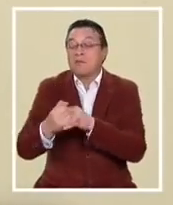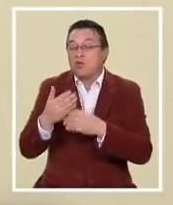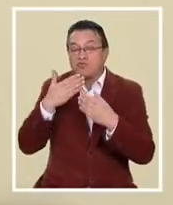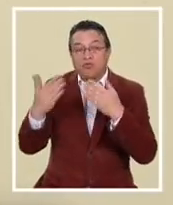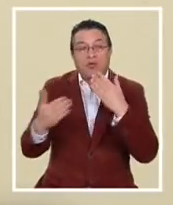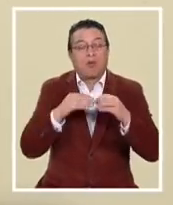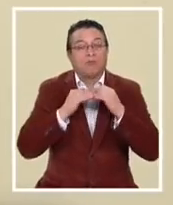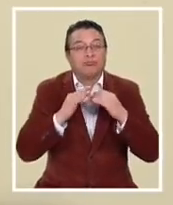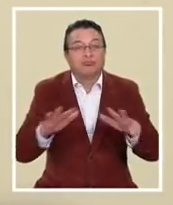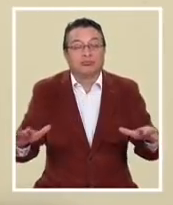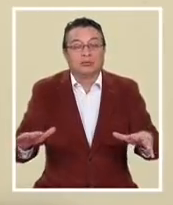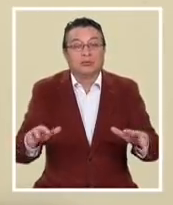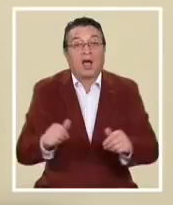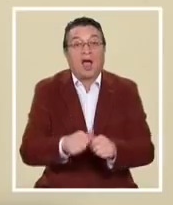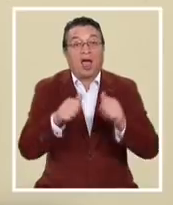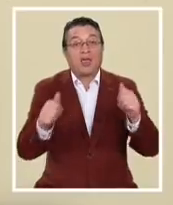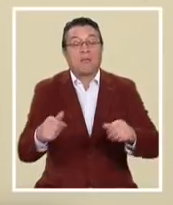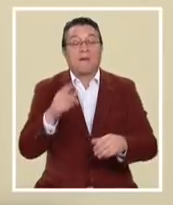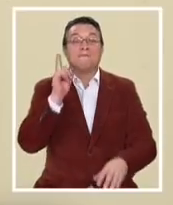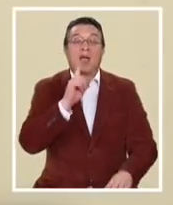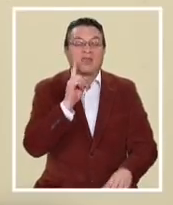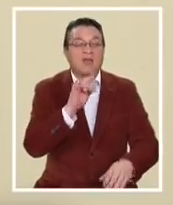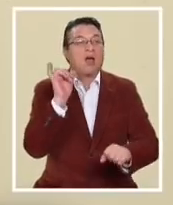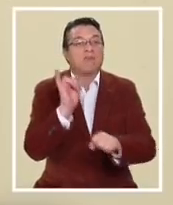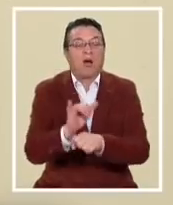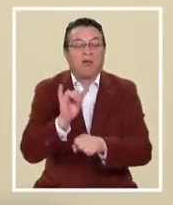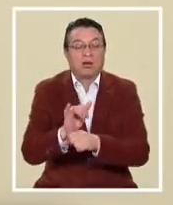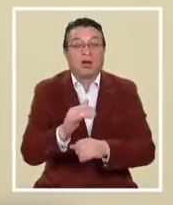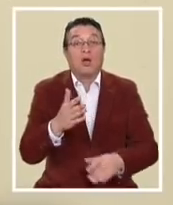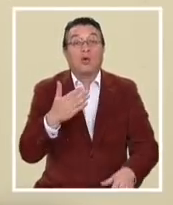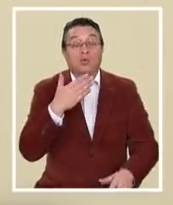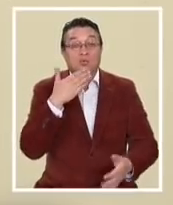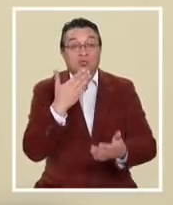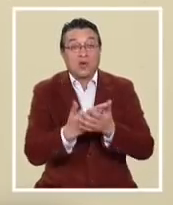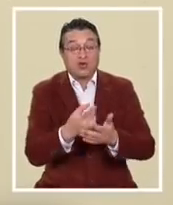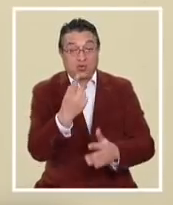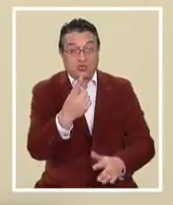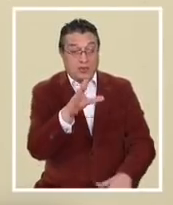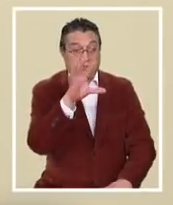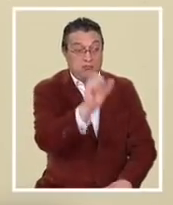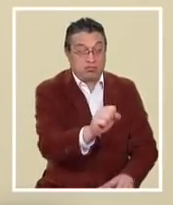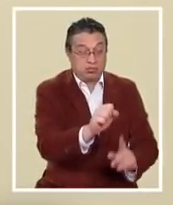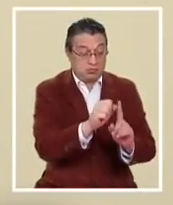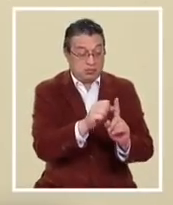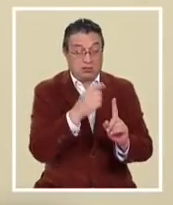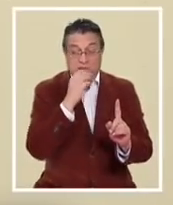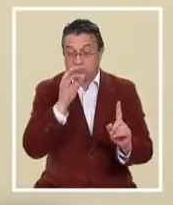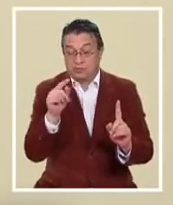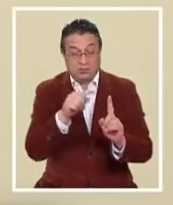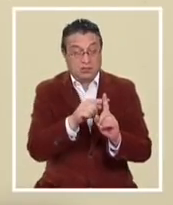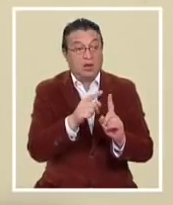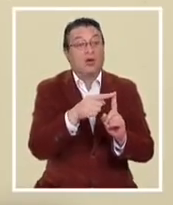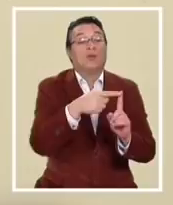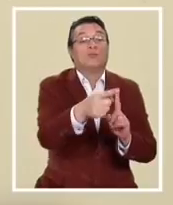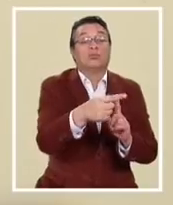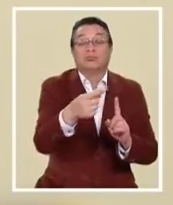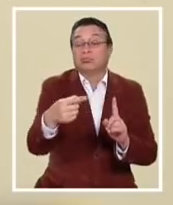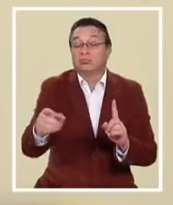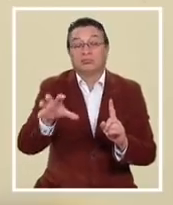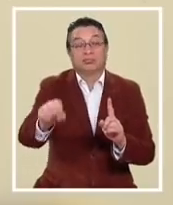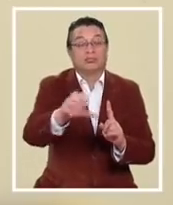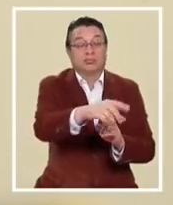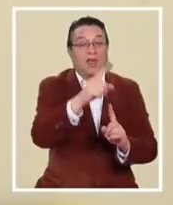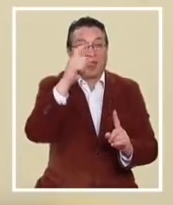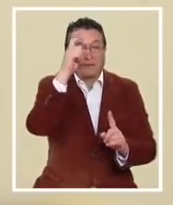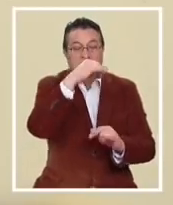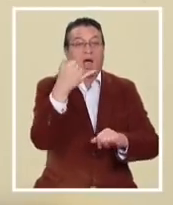amigos. Gente que además falsea la verdad, porque cuando diagnosticamos un caso y lo comunicamos, la trazabilidad se hace muy complicada